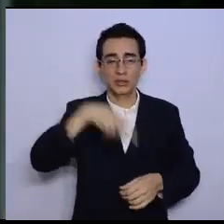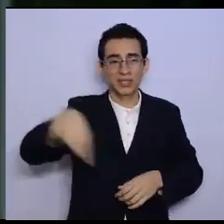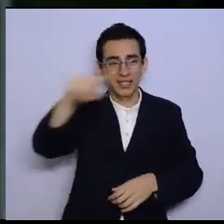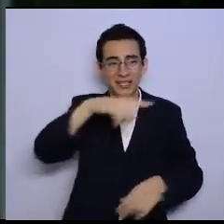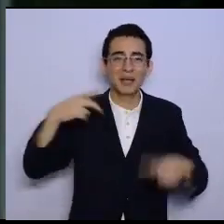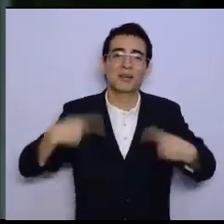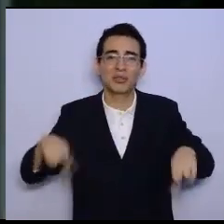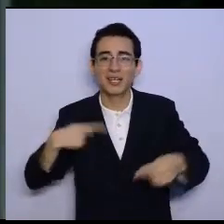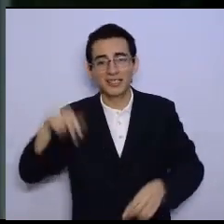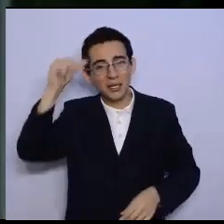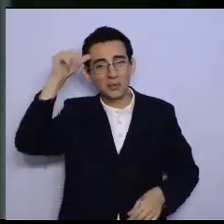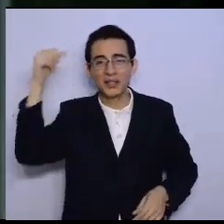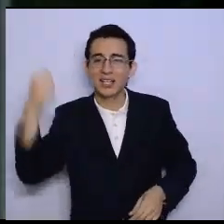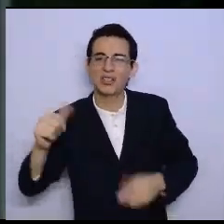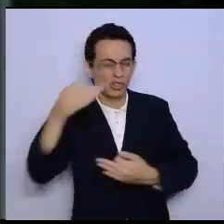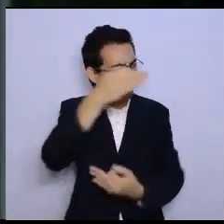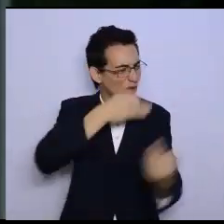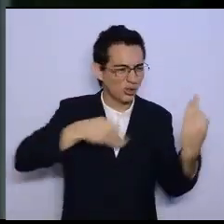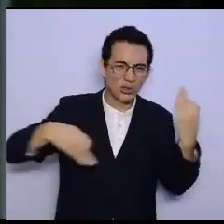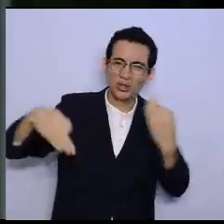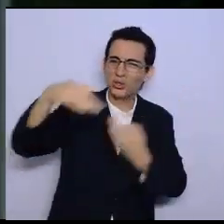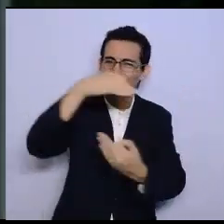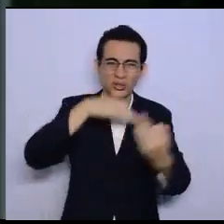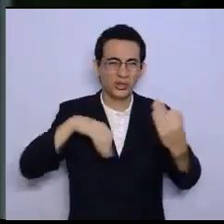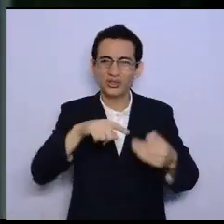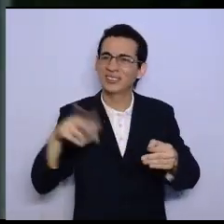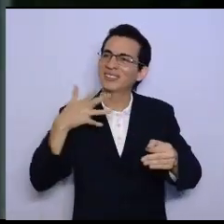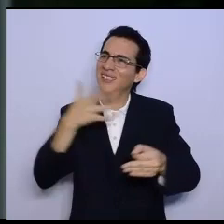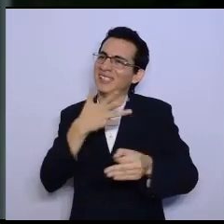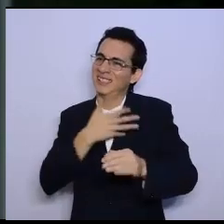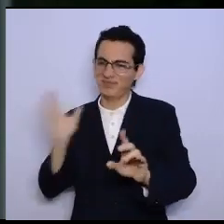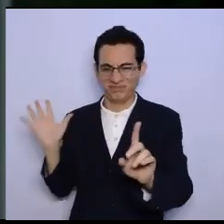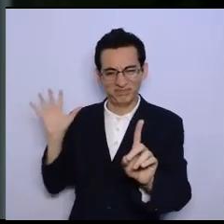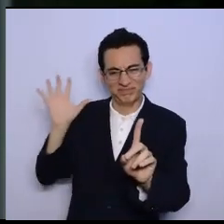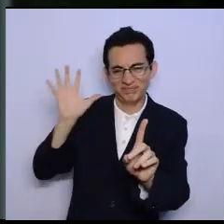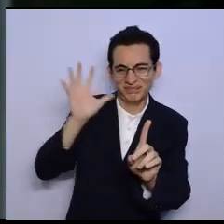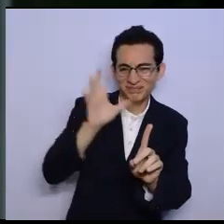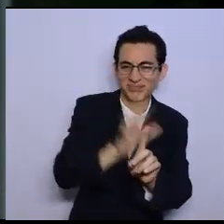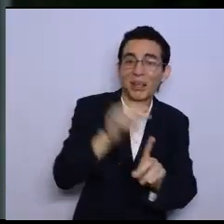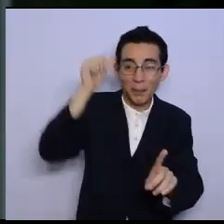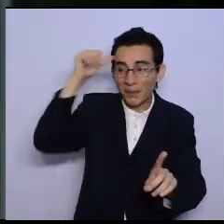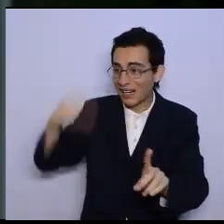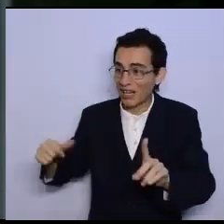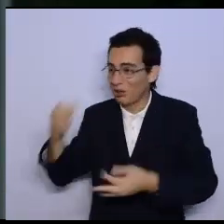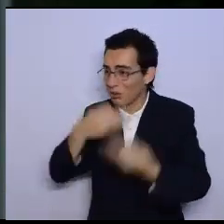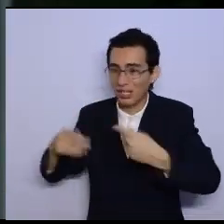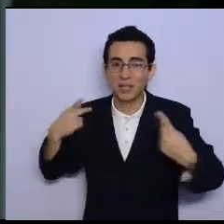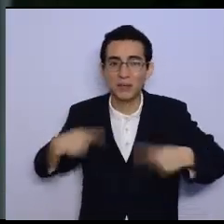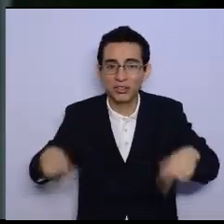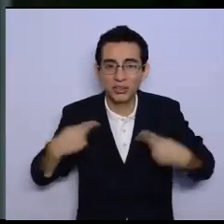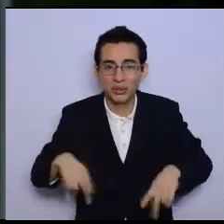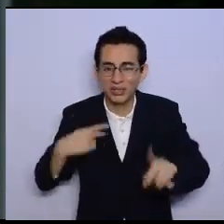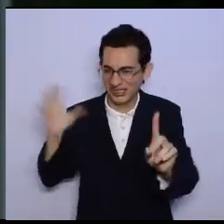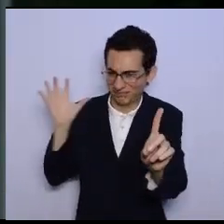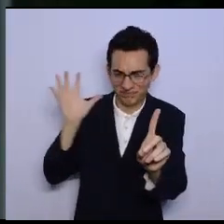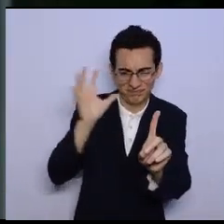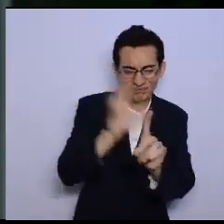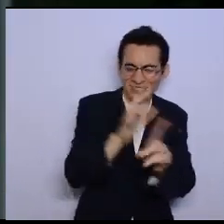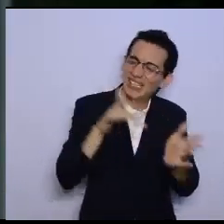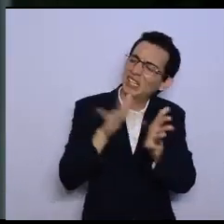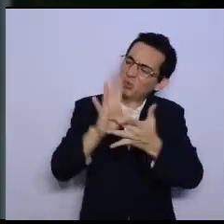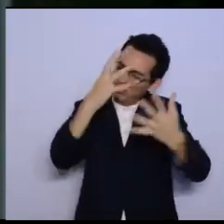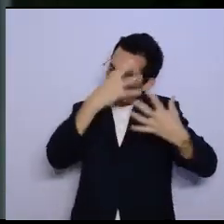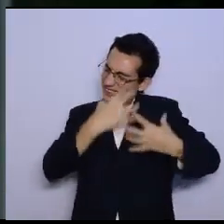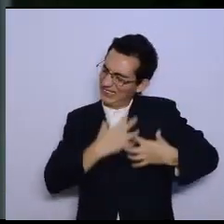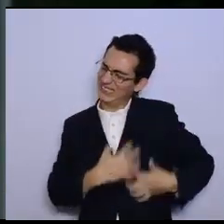de toda la humanidad estaba cayendo sobre él. Ese fue el momento en el que Pablo, al que Pablo se